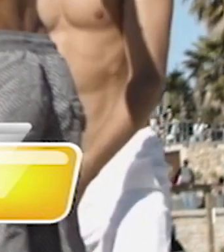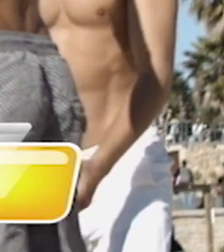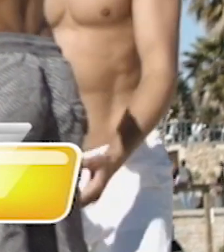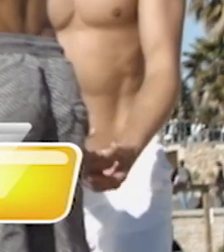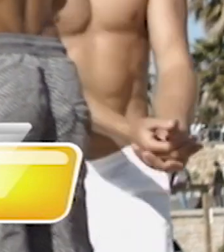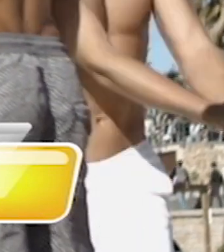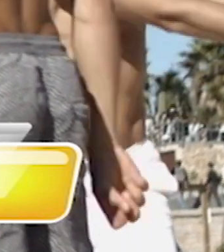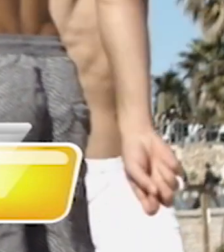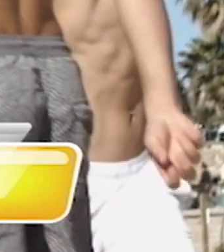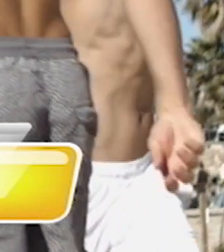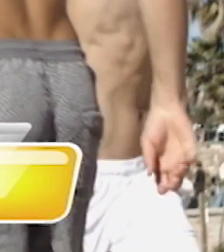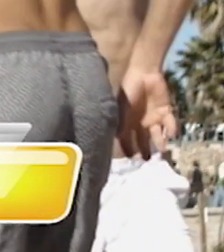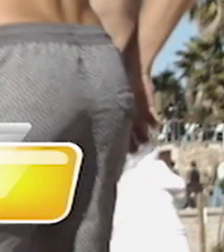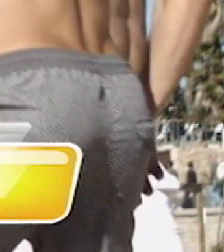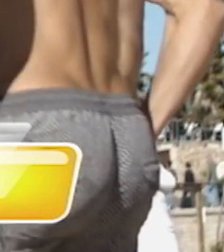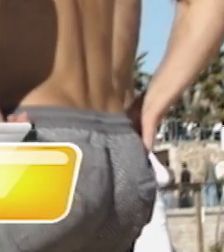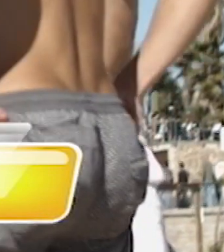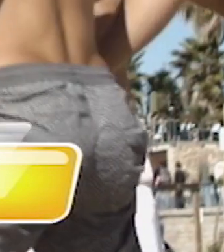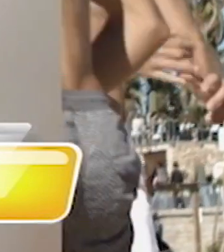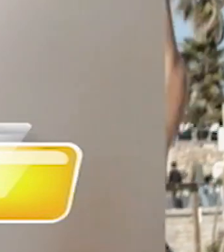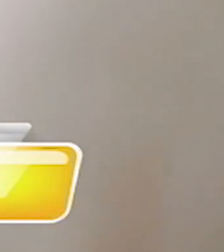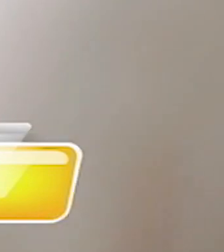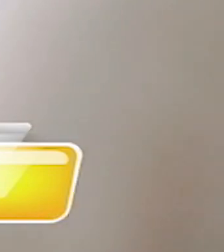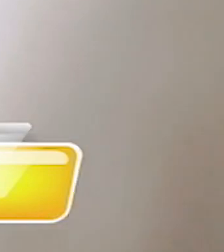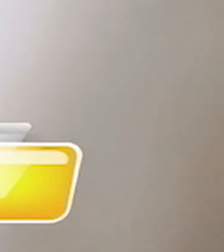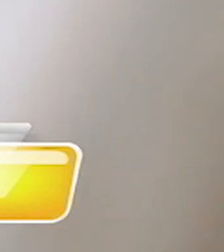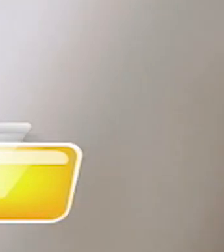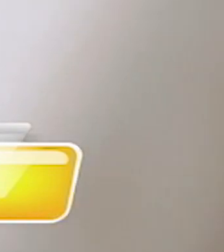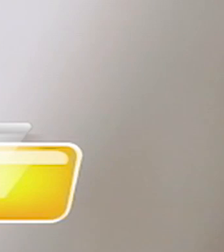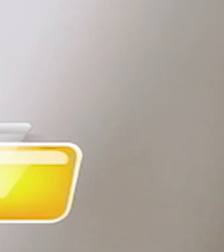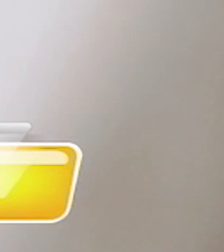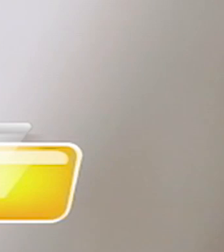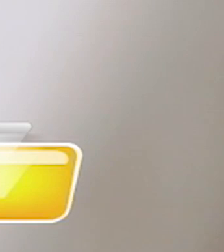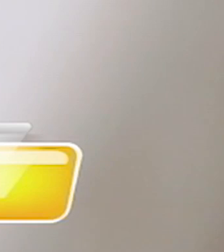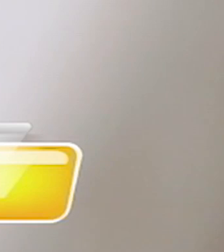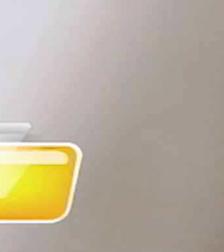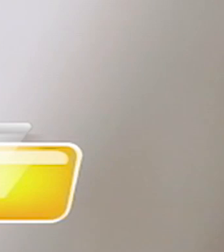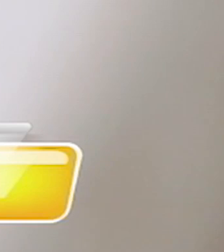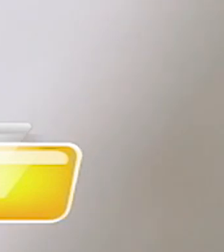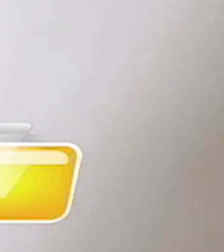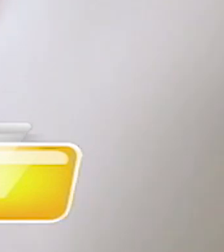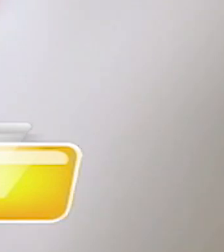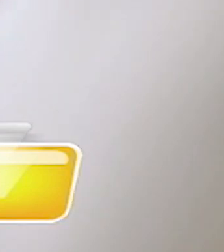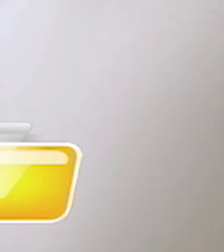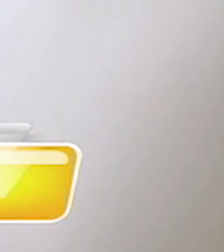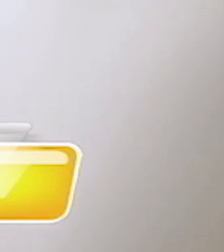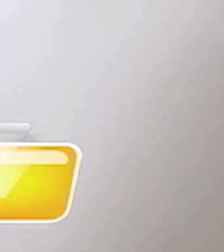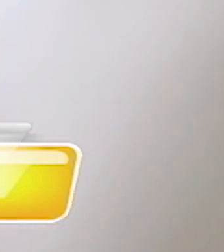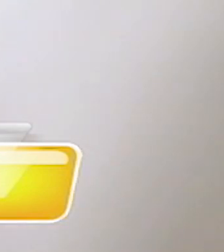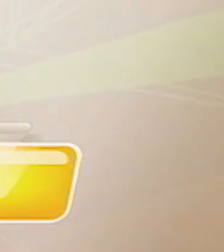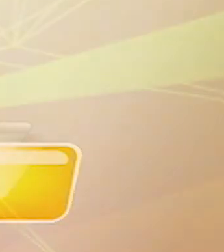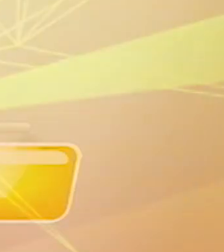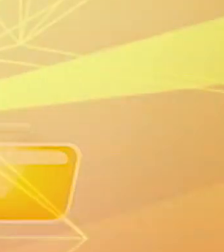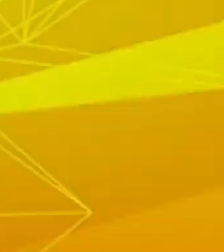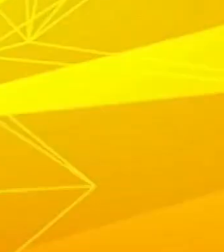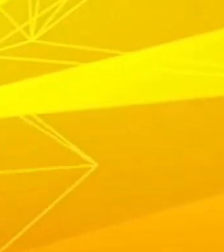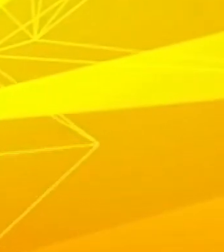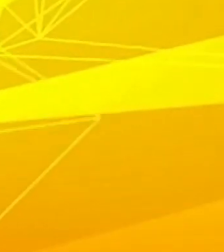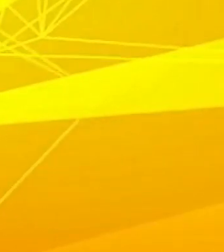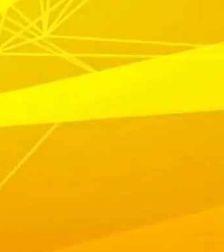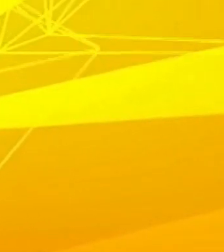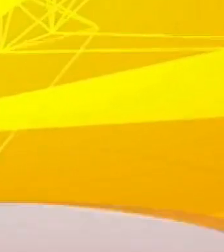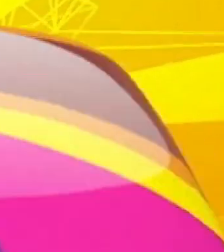pantalonetas para hombre en este verano. Además, hablaremos sobre el tema y síntomas. Esto y